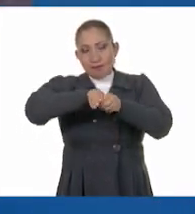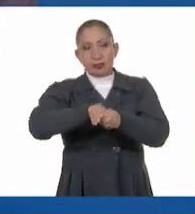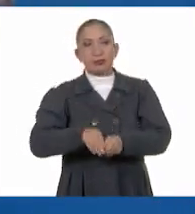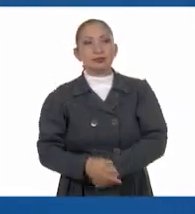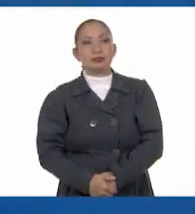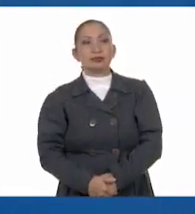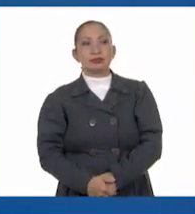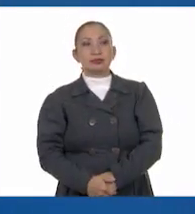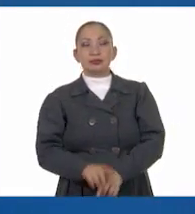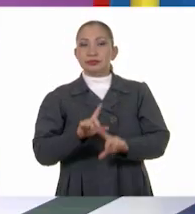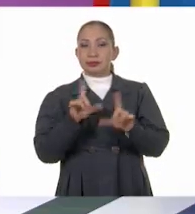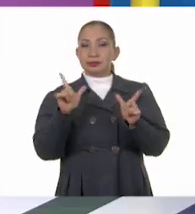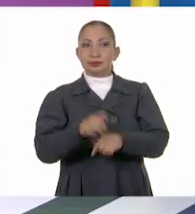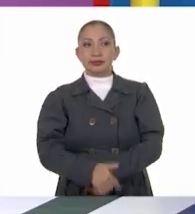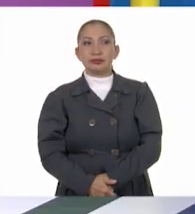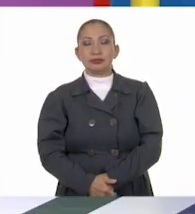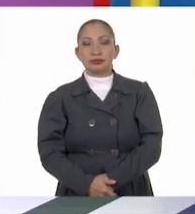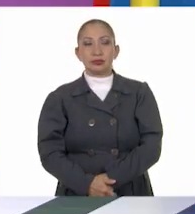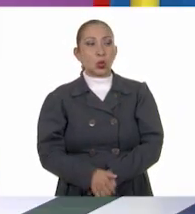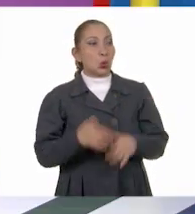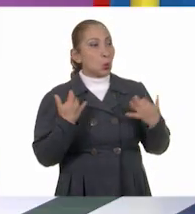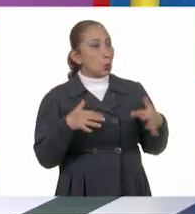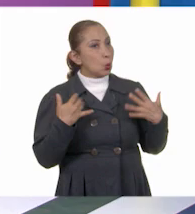Uh-huh. Y listo.